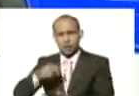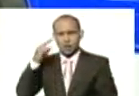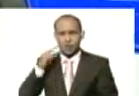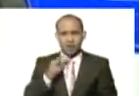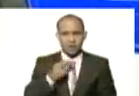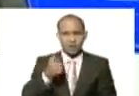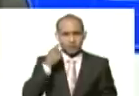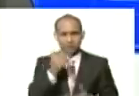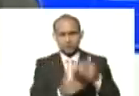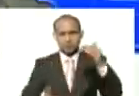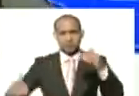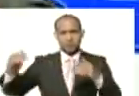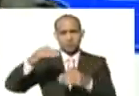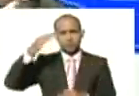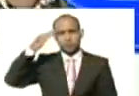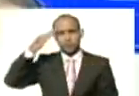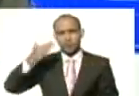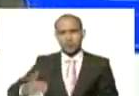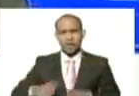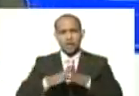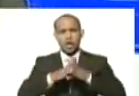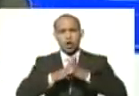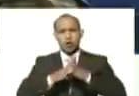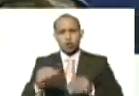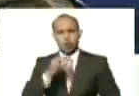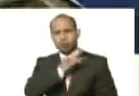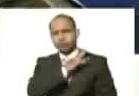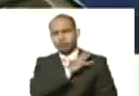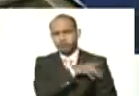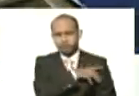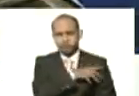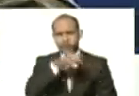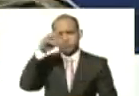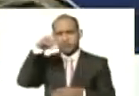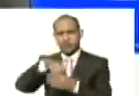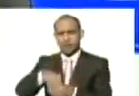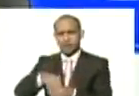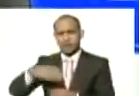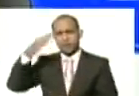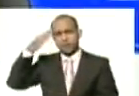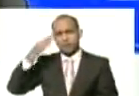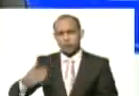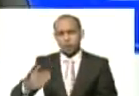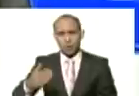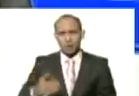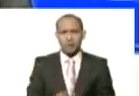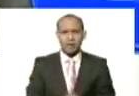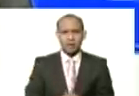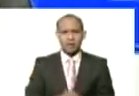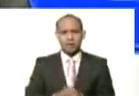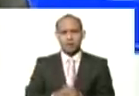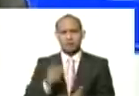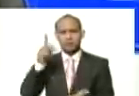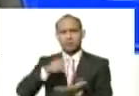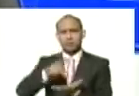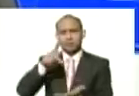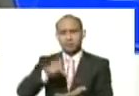está el alto mando, todos los comandantes de los cuatro componentes, comandante ejército